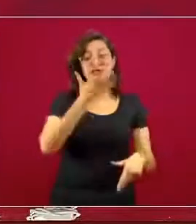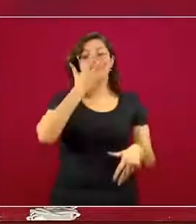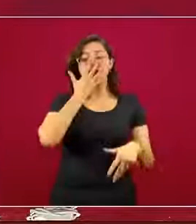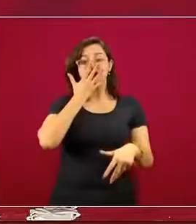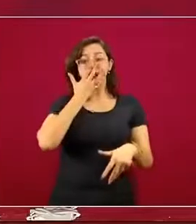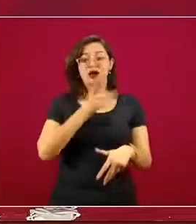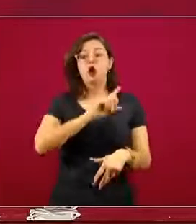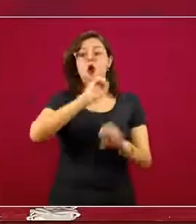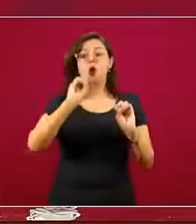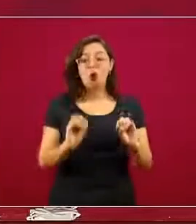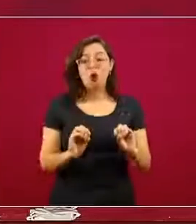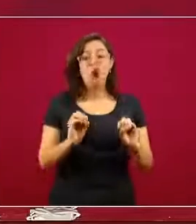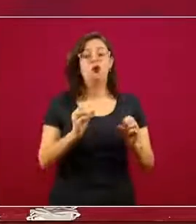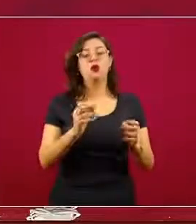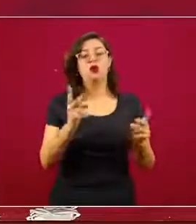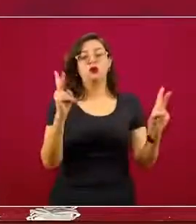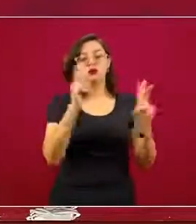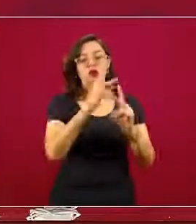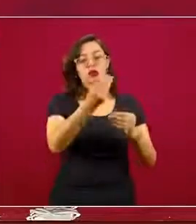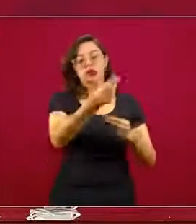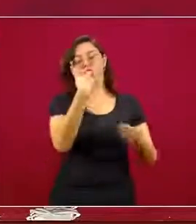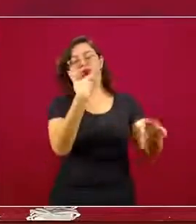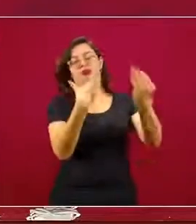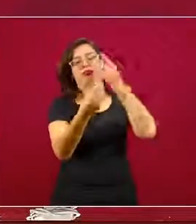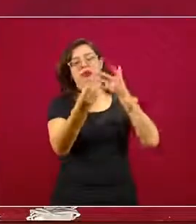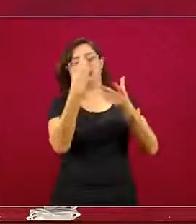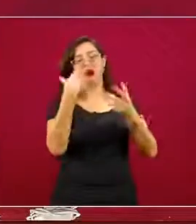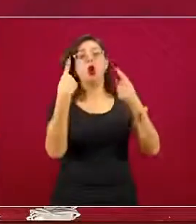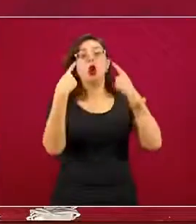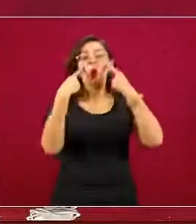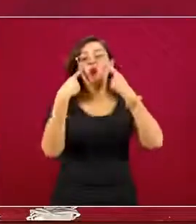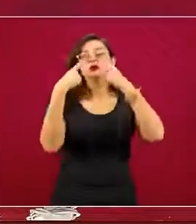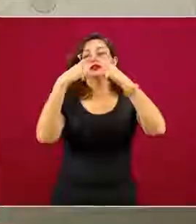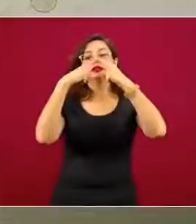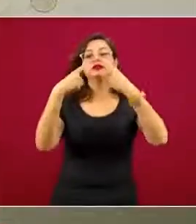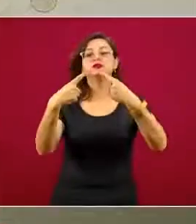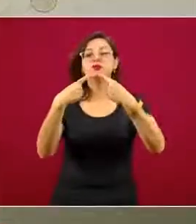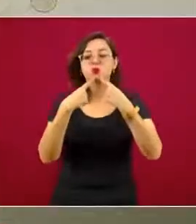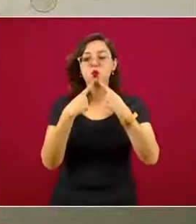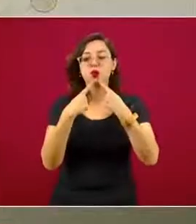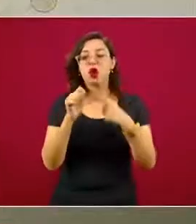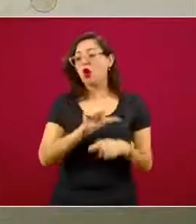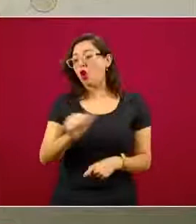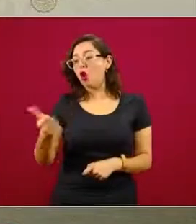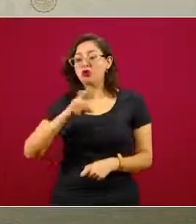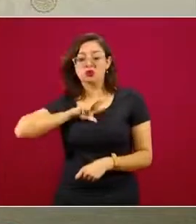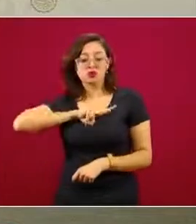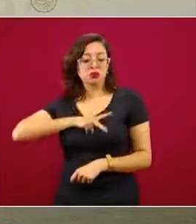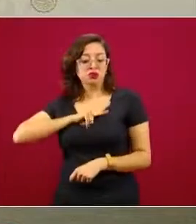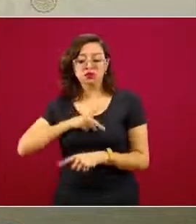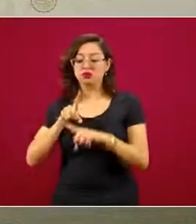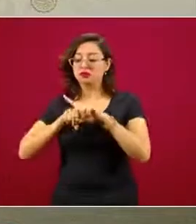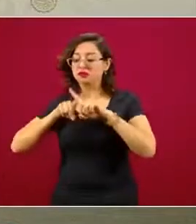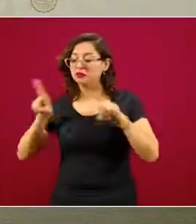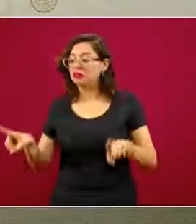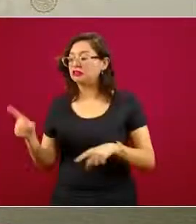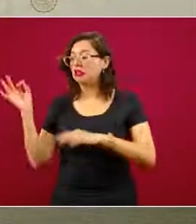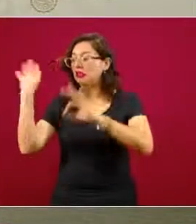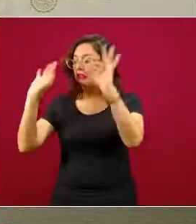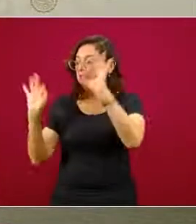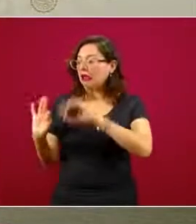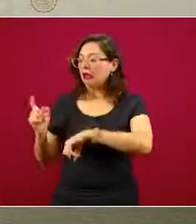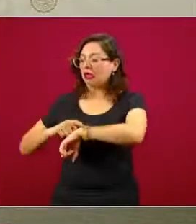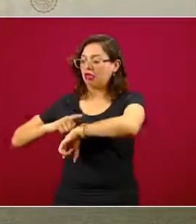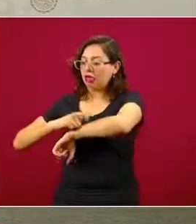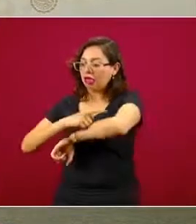o las secreciones respiratorias de una persona infectada y nos cae en ojos, nariz y boca. Hay otros virus que se transmiten por insectos, hay otros virus